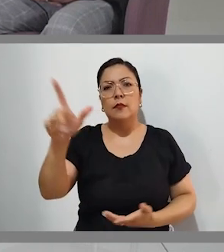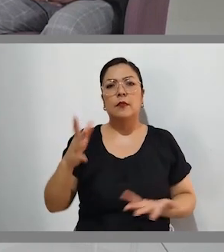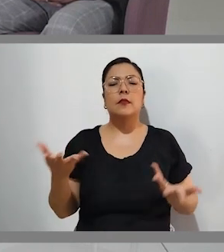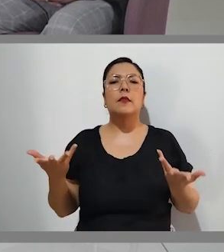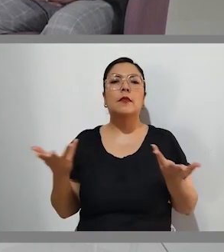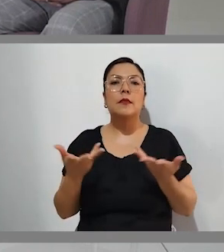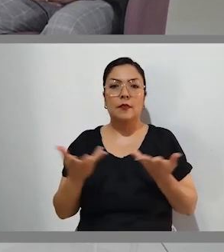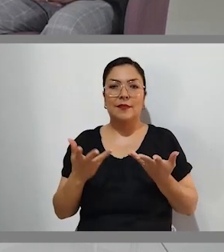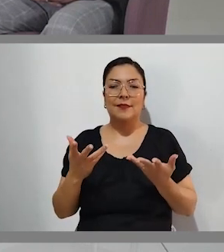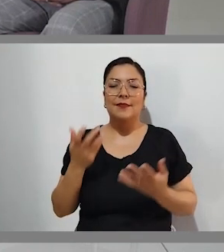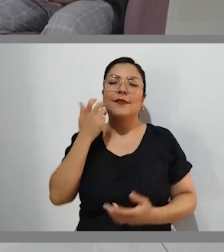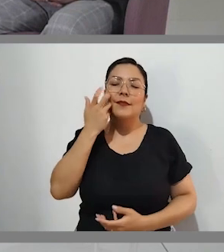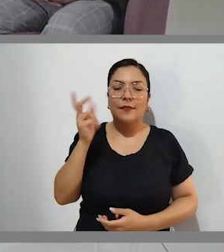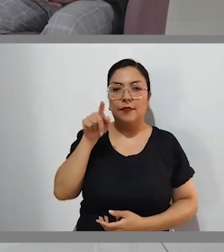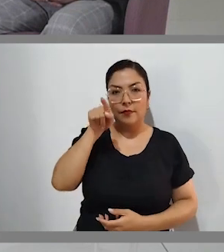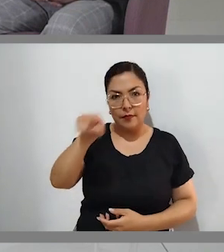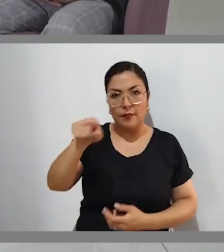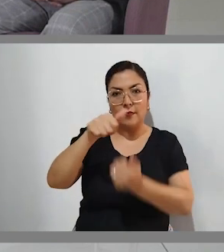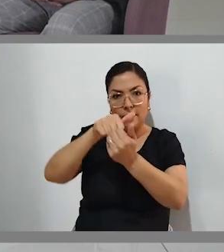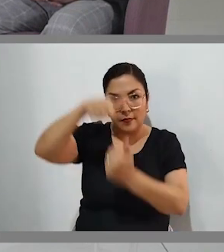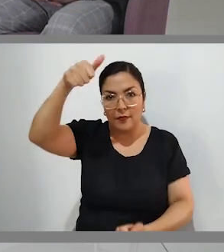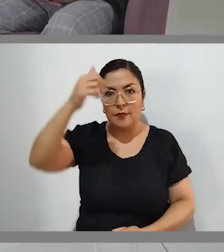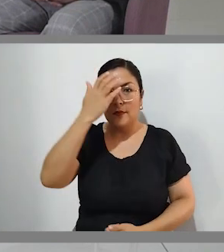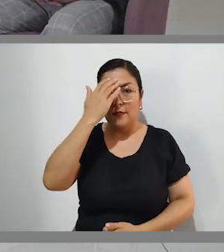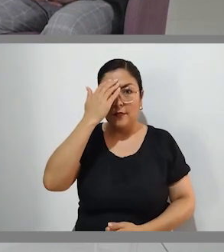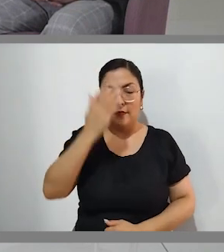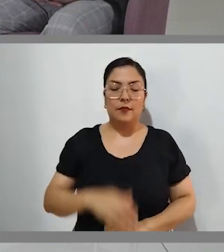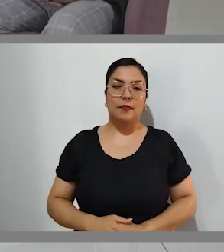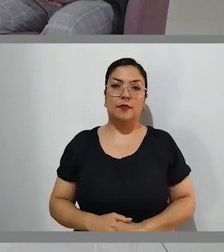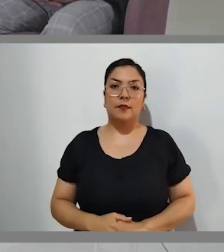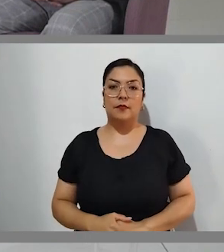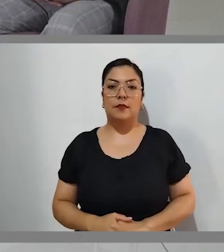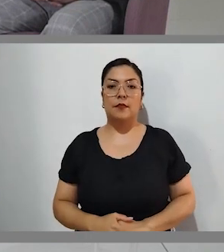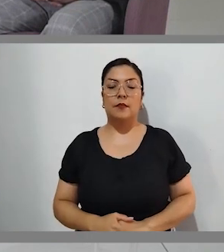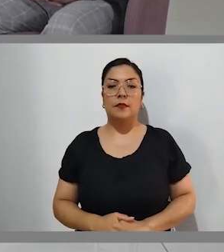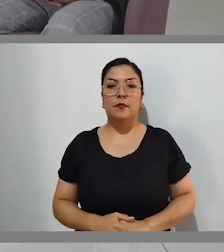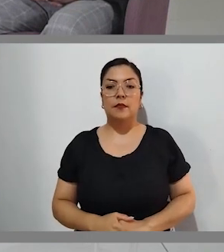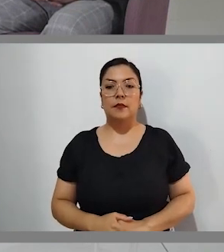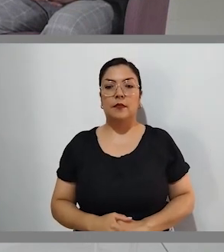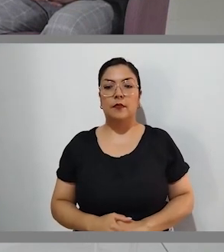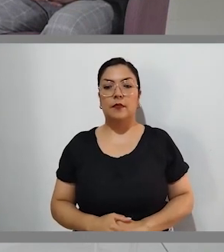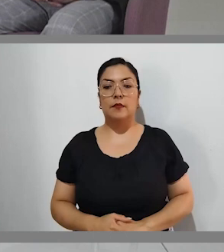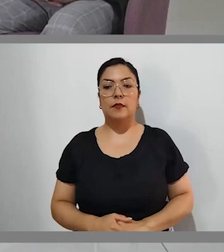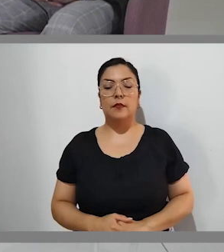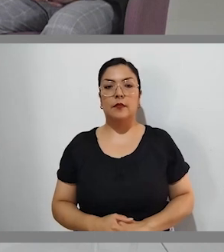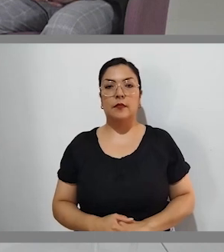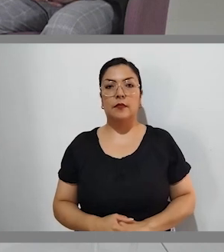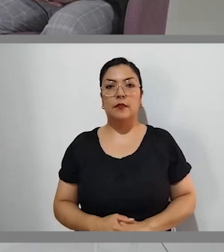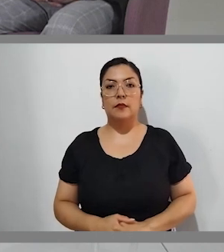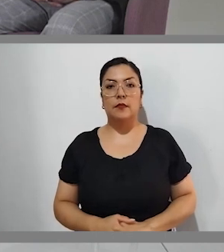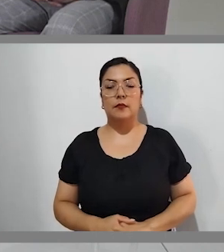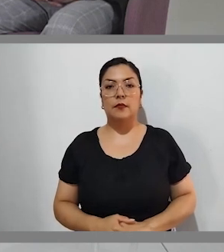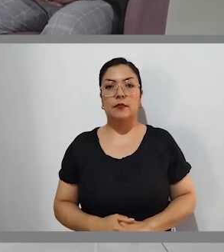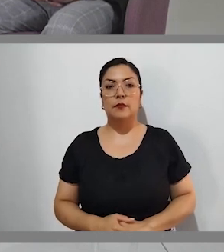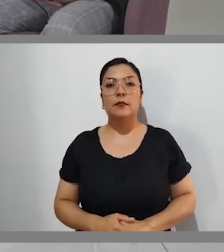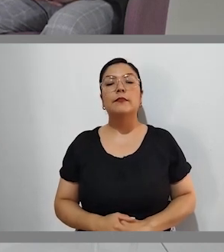para que la ciudadanía conozca mejor, en este caso, quién es Julio Lavenán, nuestro titular de la Dirección Ejecutiva de Organización Electoral.